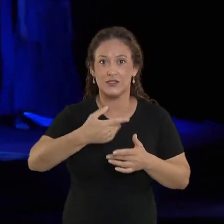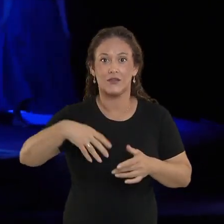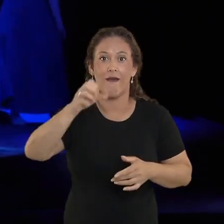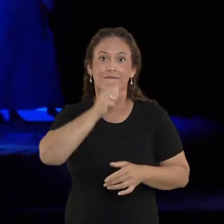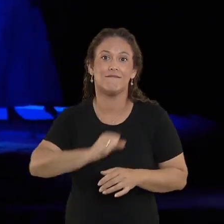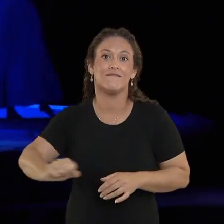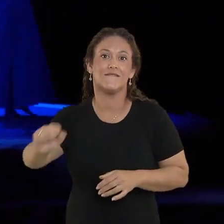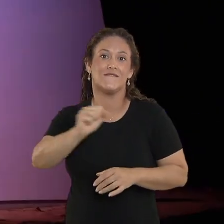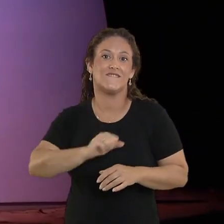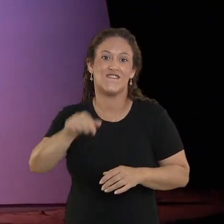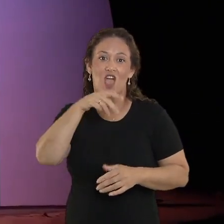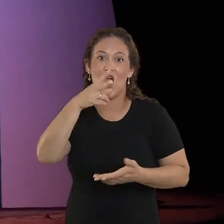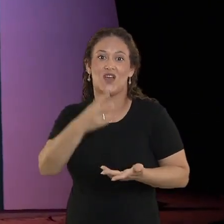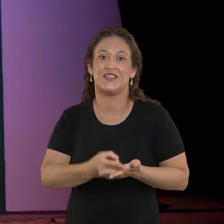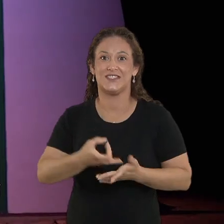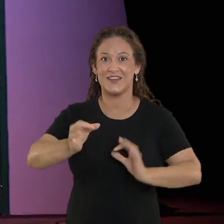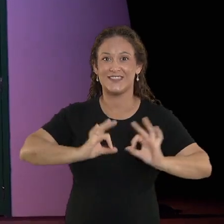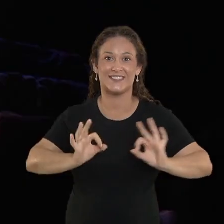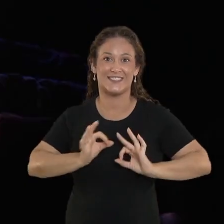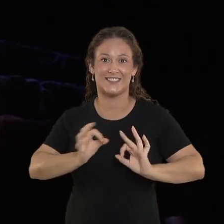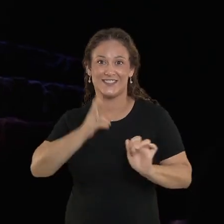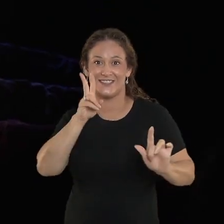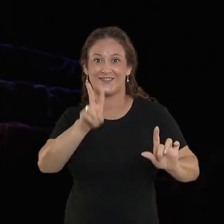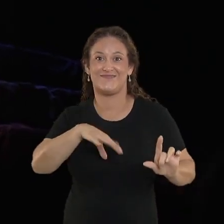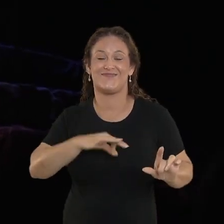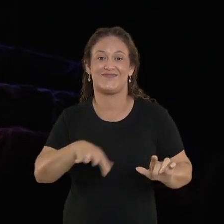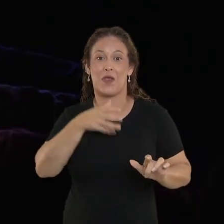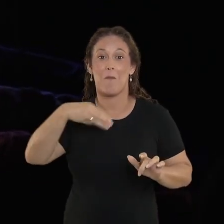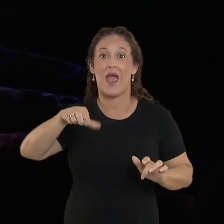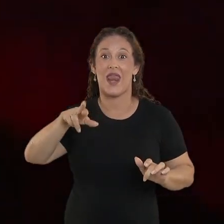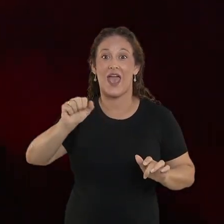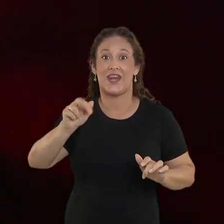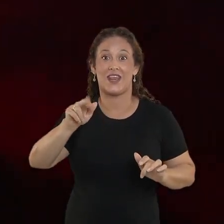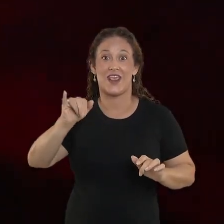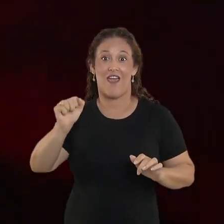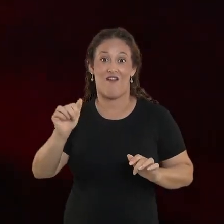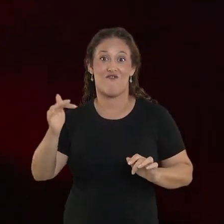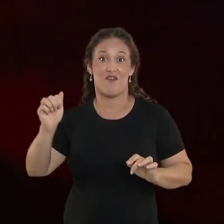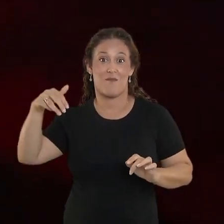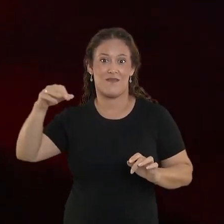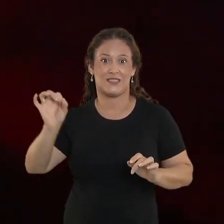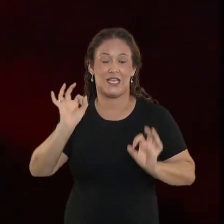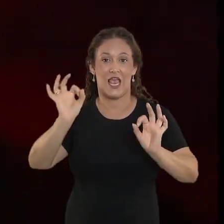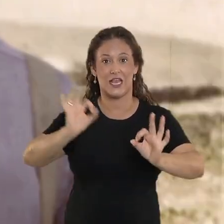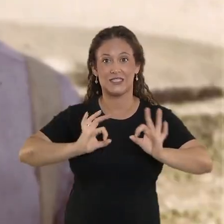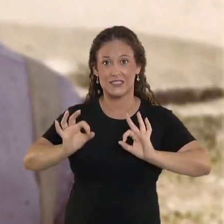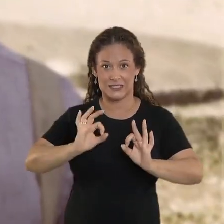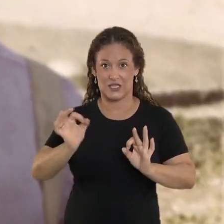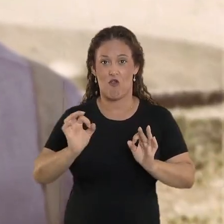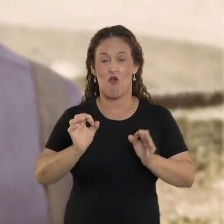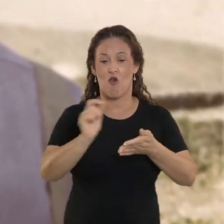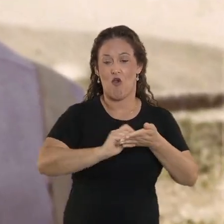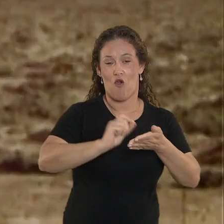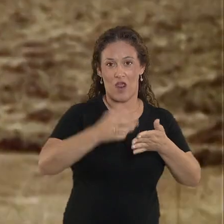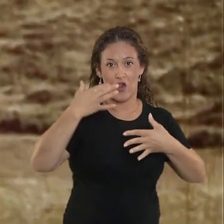añitos y estamos maravillados de tenerte nuevamente por los escenarios. Mararía, la de Femés, es la versión escénica de la